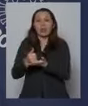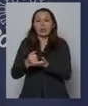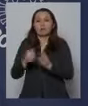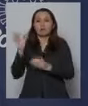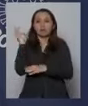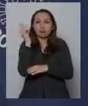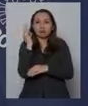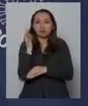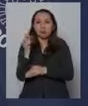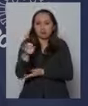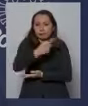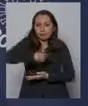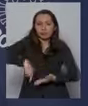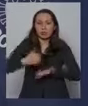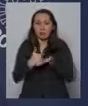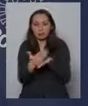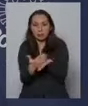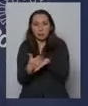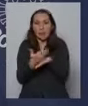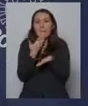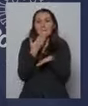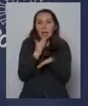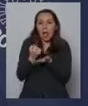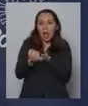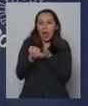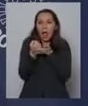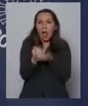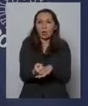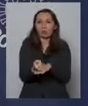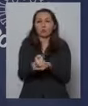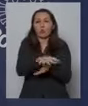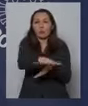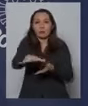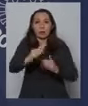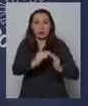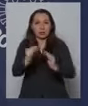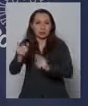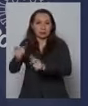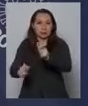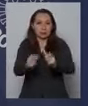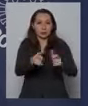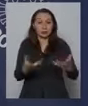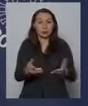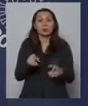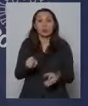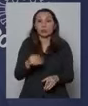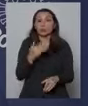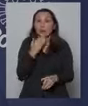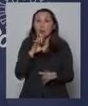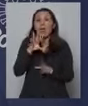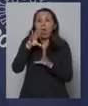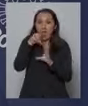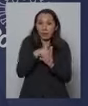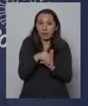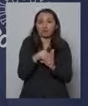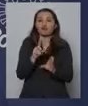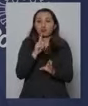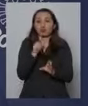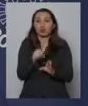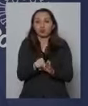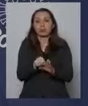de estrategias para ir en ayuda de la población. Esto incluye, obviamente,